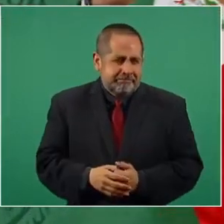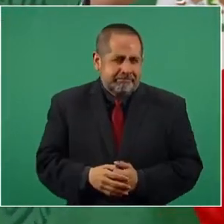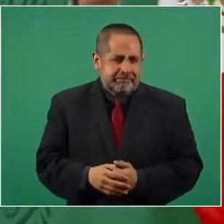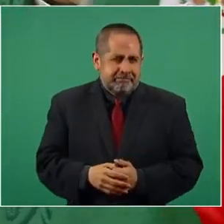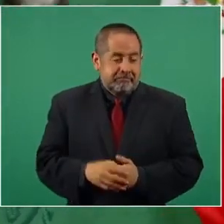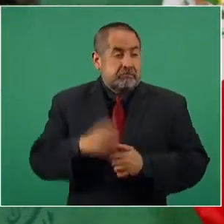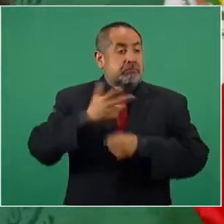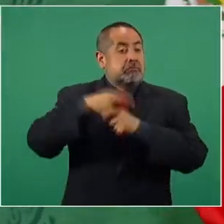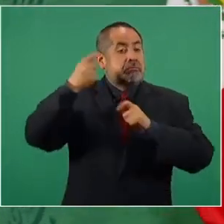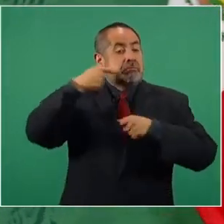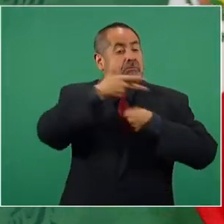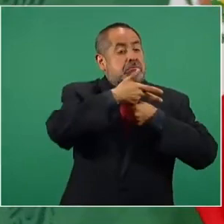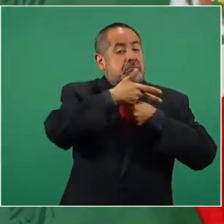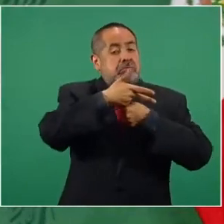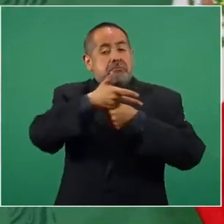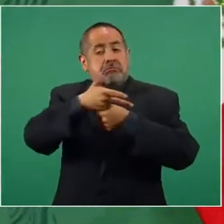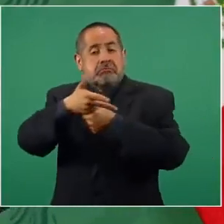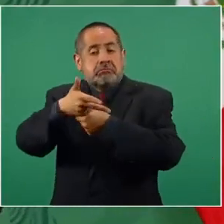Que filmaron todo.